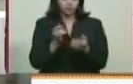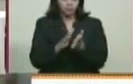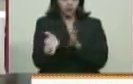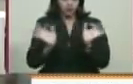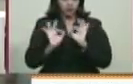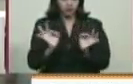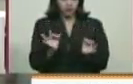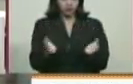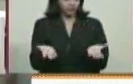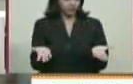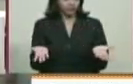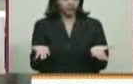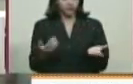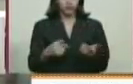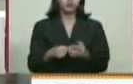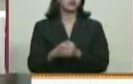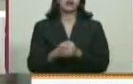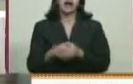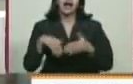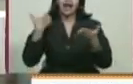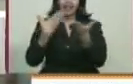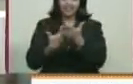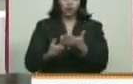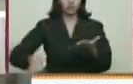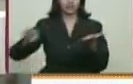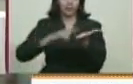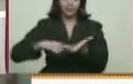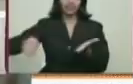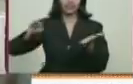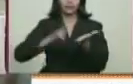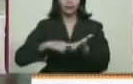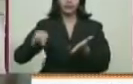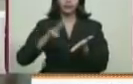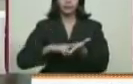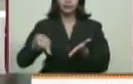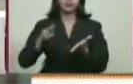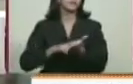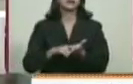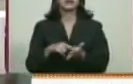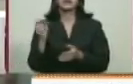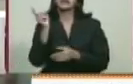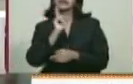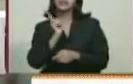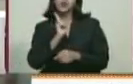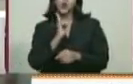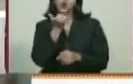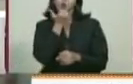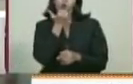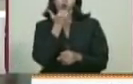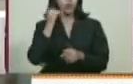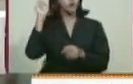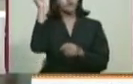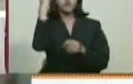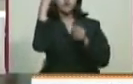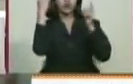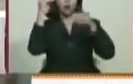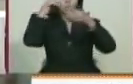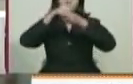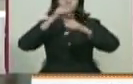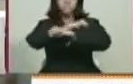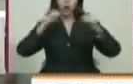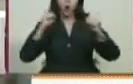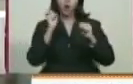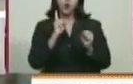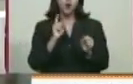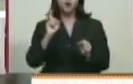hablado hasta el cansancio, hasta el día de hoy lo siguen diciendo, que no fue un dron cargado de explosivos, sino que se trataba de una bombona de gas